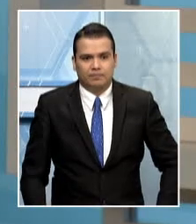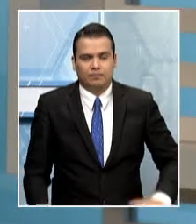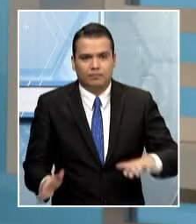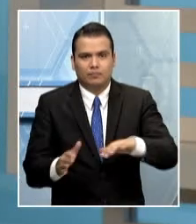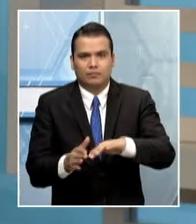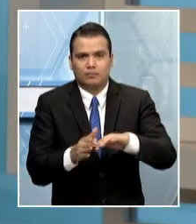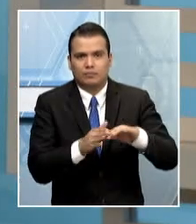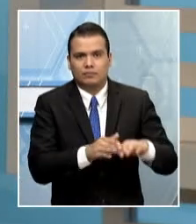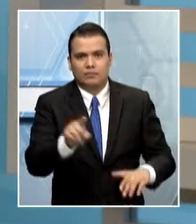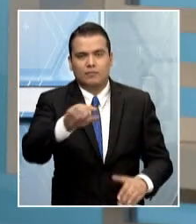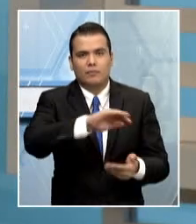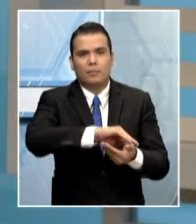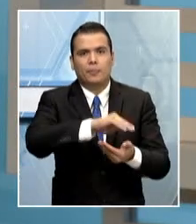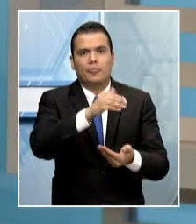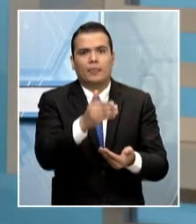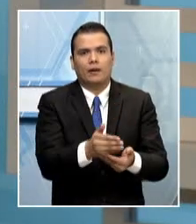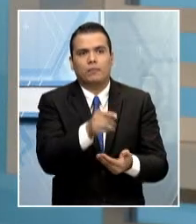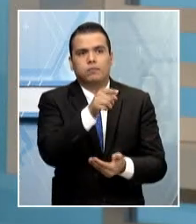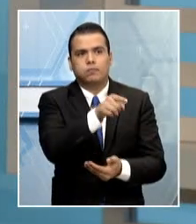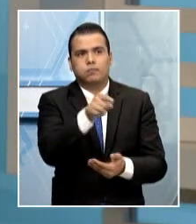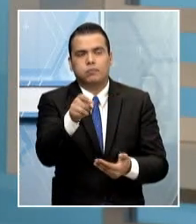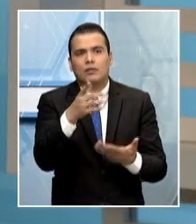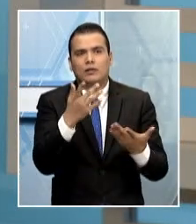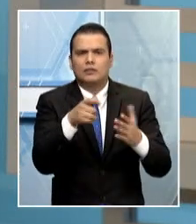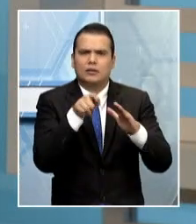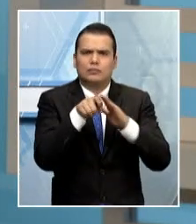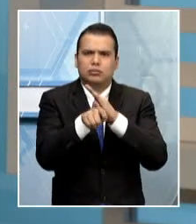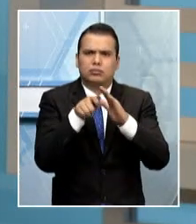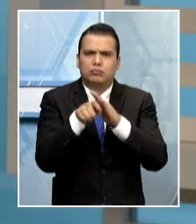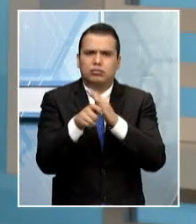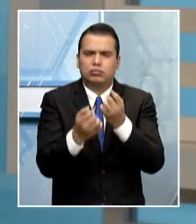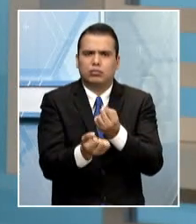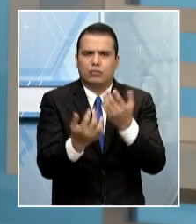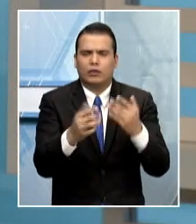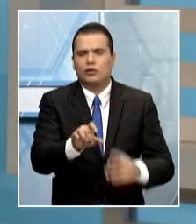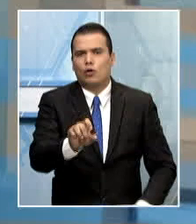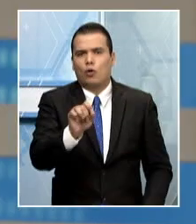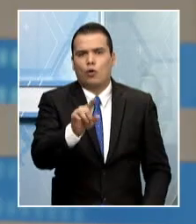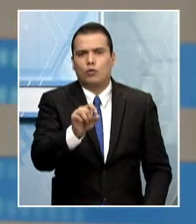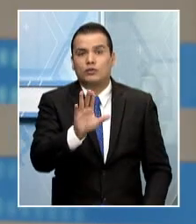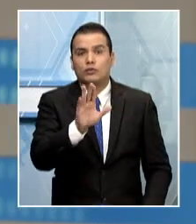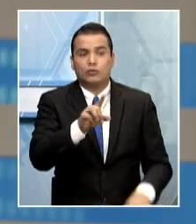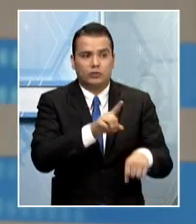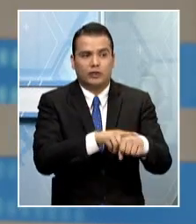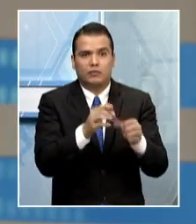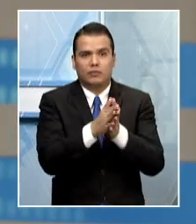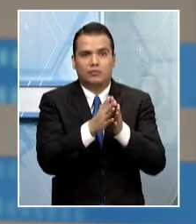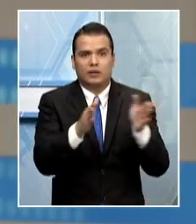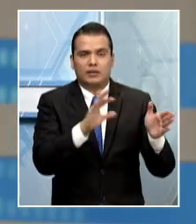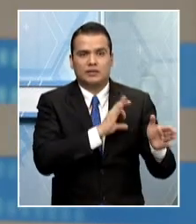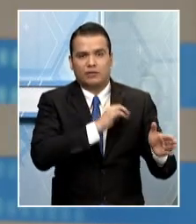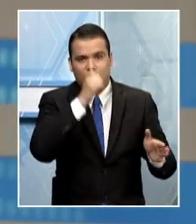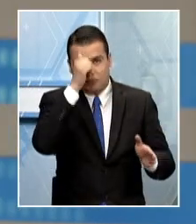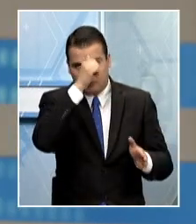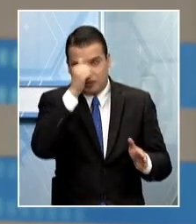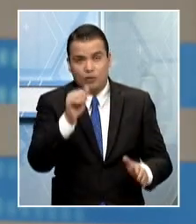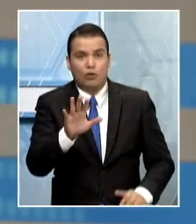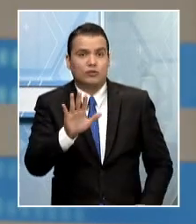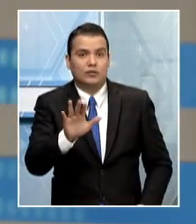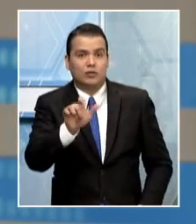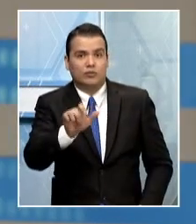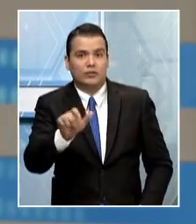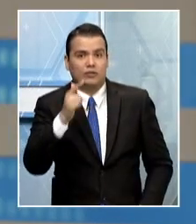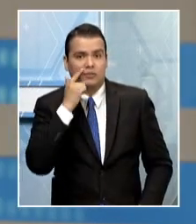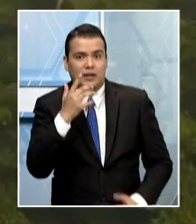Tres ataques y actos violentos dejaron 11 muertos en Tumaco, Nariño, el fin de semana pasado. Cinco de las víctimas, al parecer, pertenecían a un